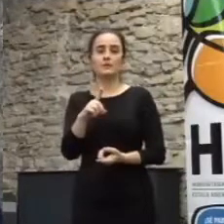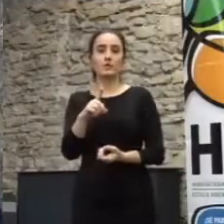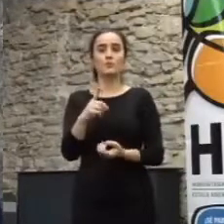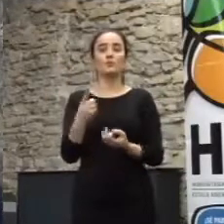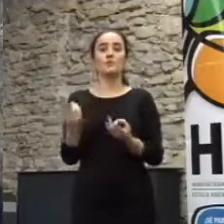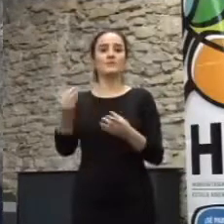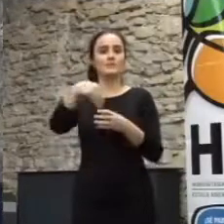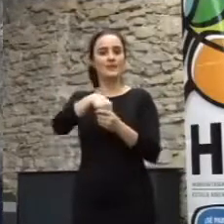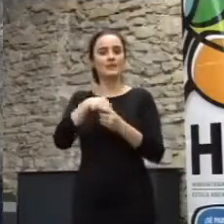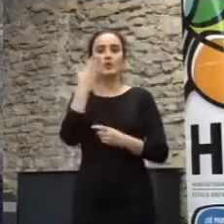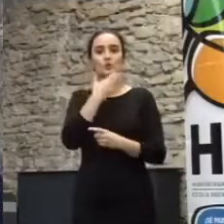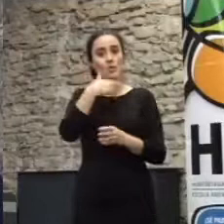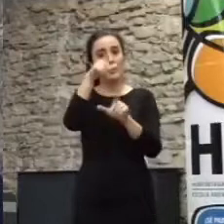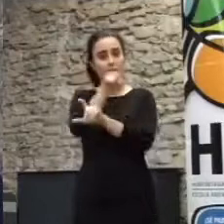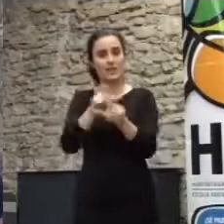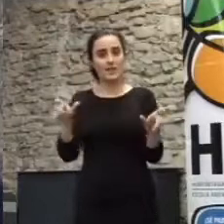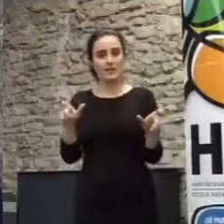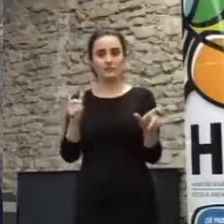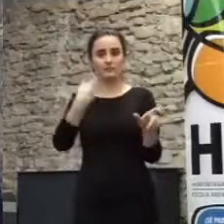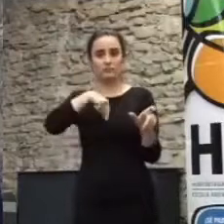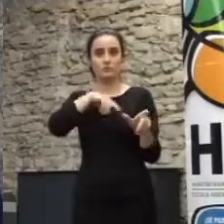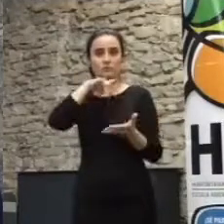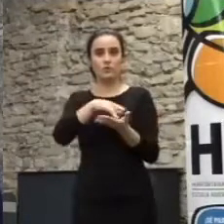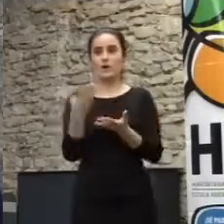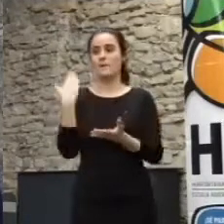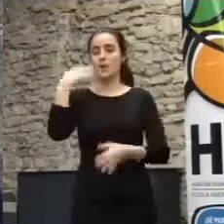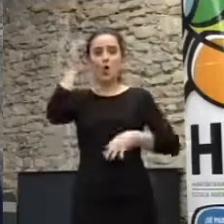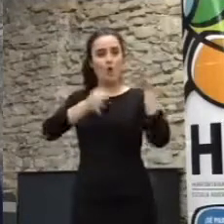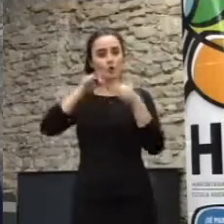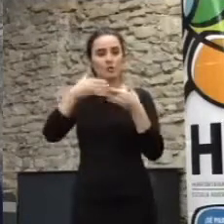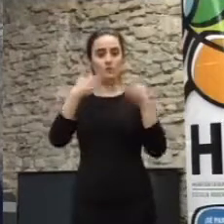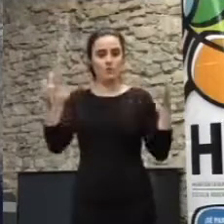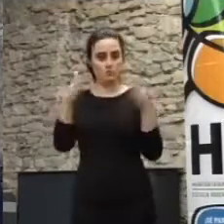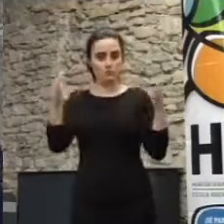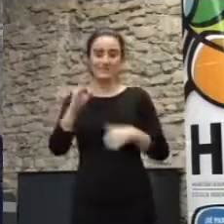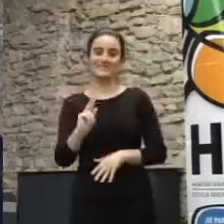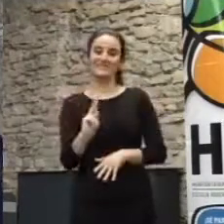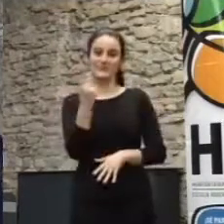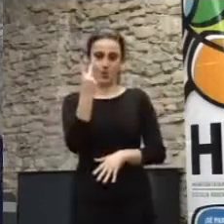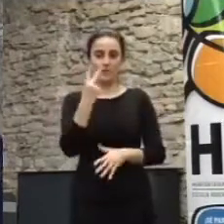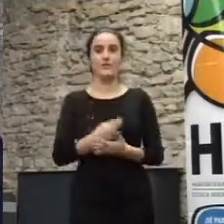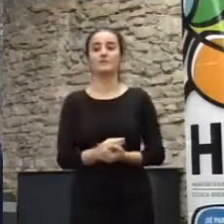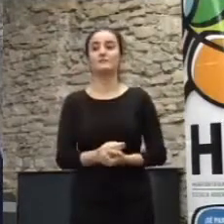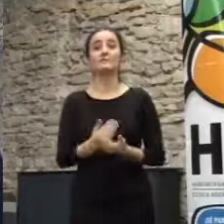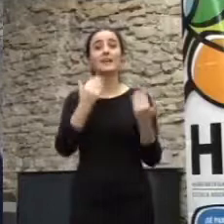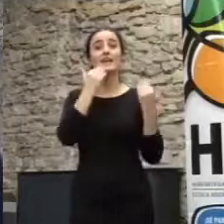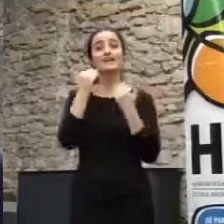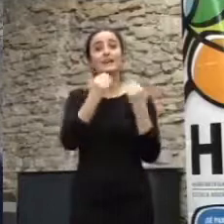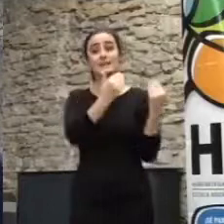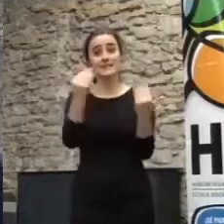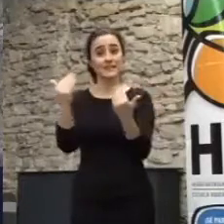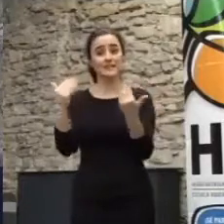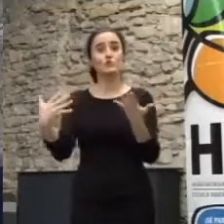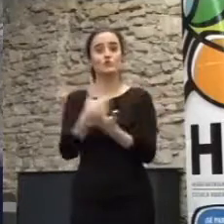la Escuela de la Ciudadanía que hemos editado este pasado otoño en su segunda edición. Eskerrik asko